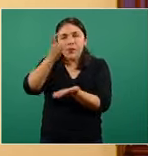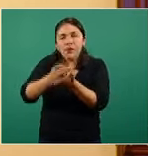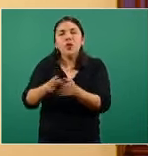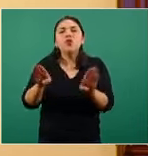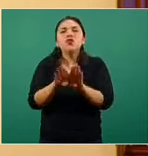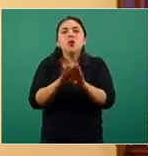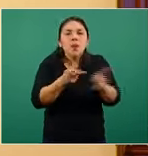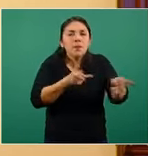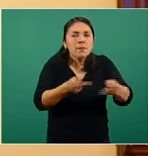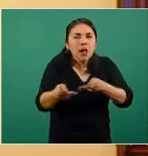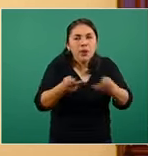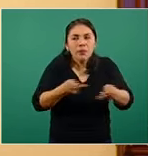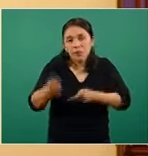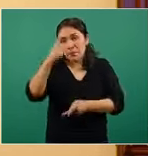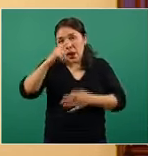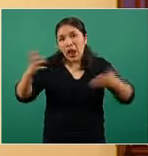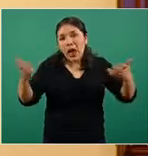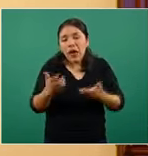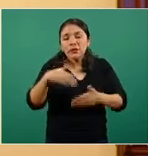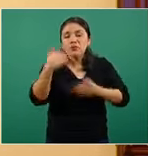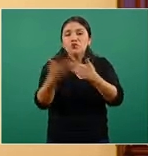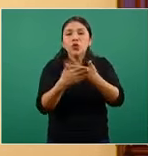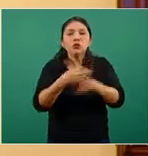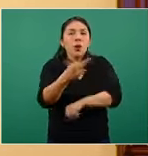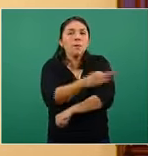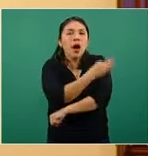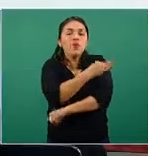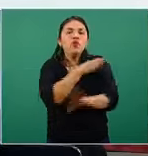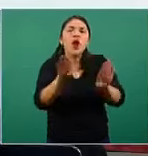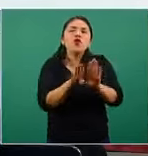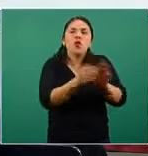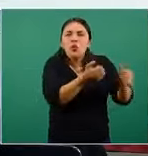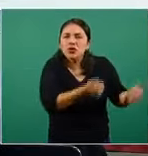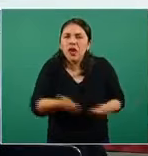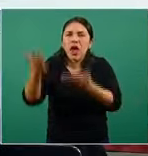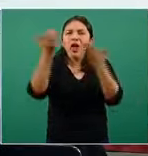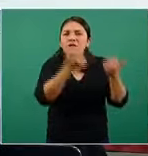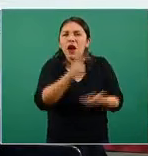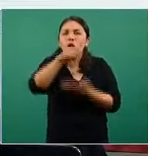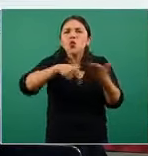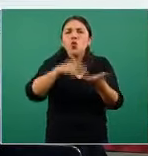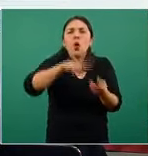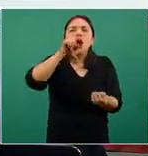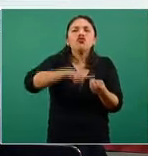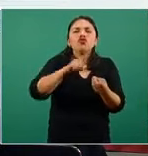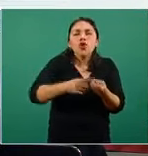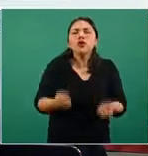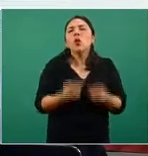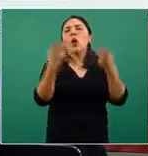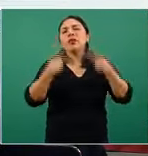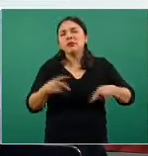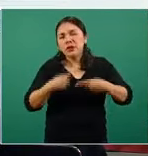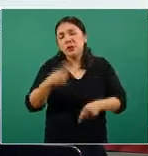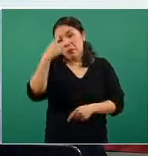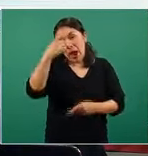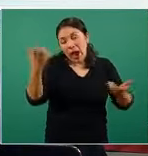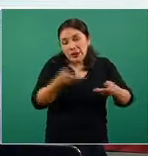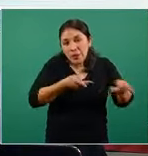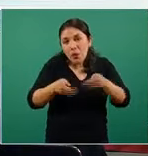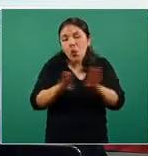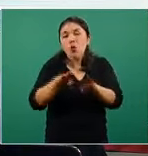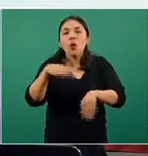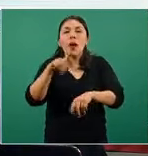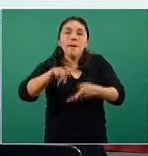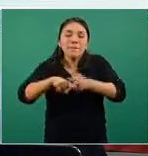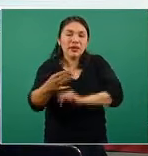la logística de cómo se iba a llevar a cabo la distribución de la vacuna y en su momento, lógicamente, la aplicación de la misma.